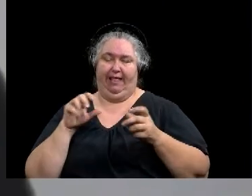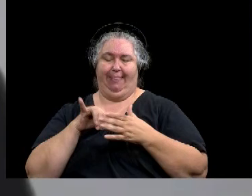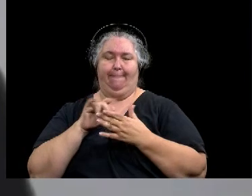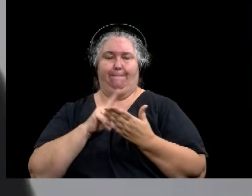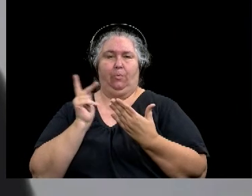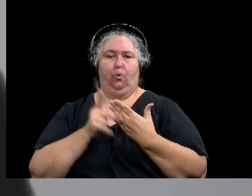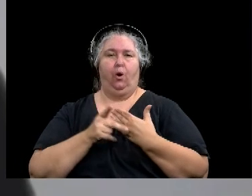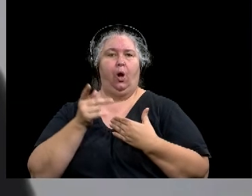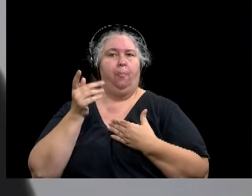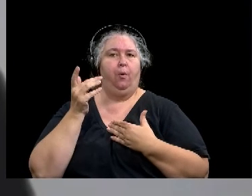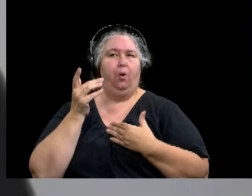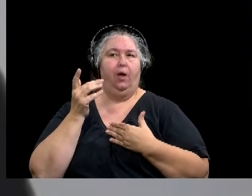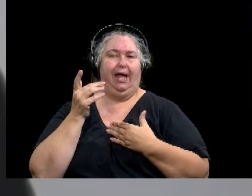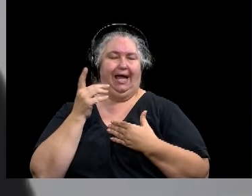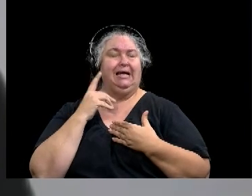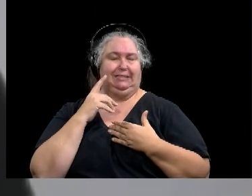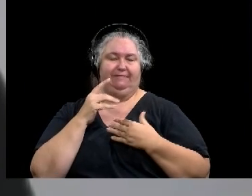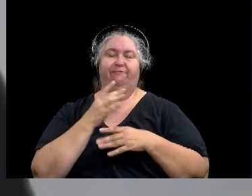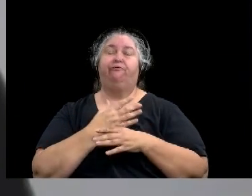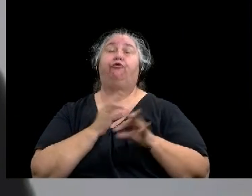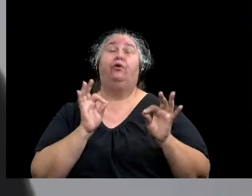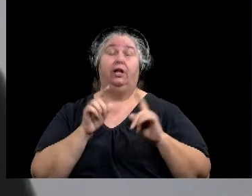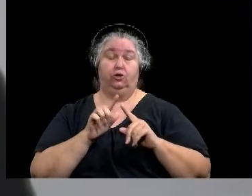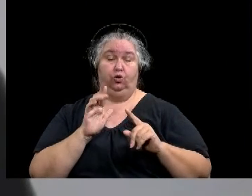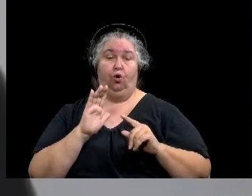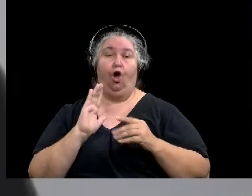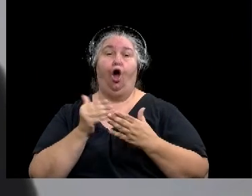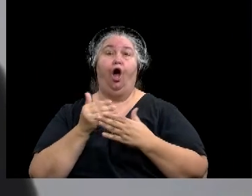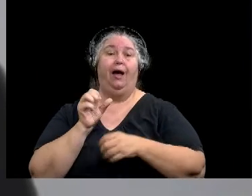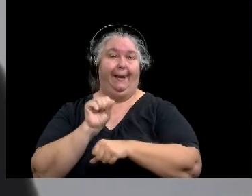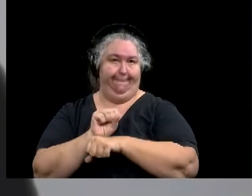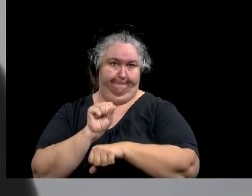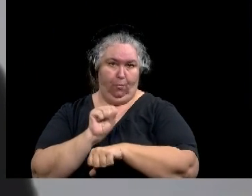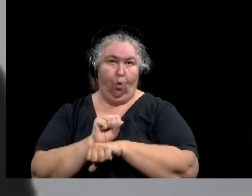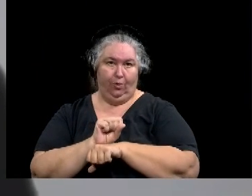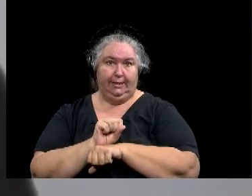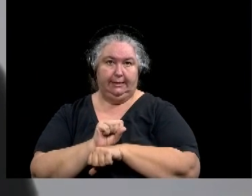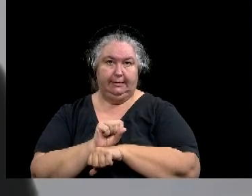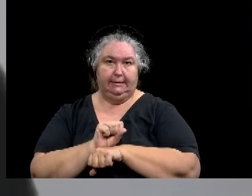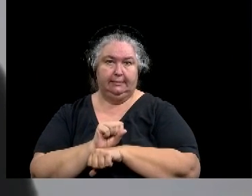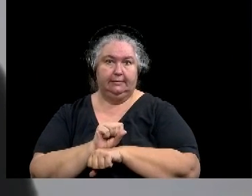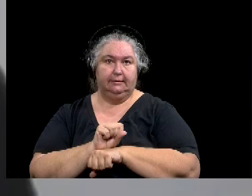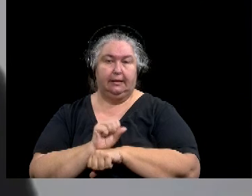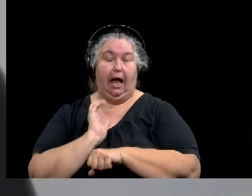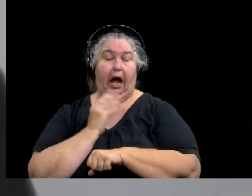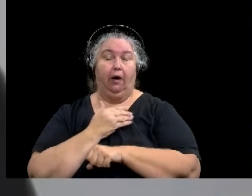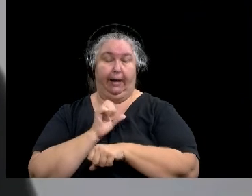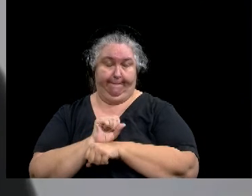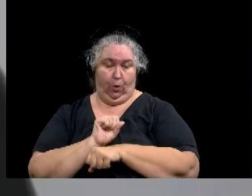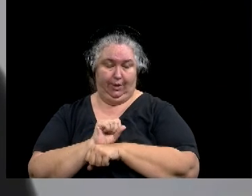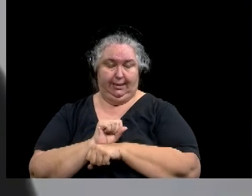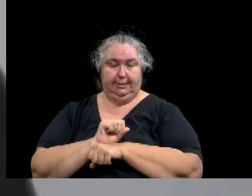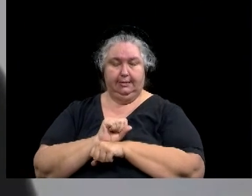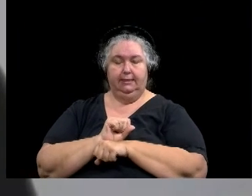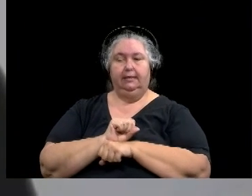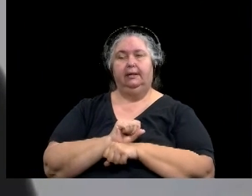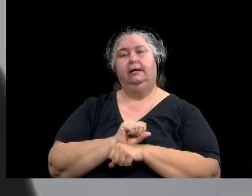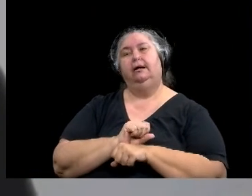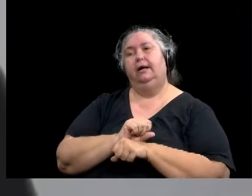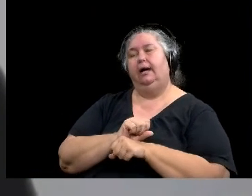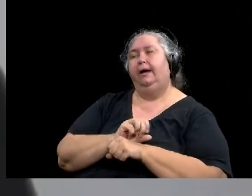pérdida es algo gratis a todos nuestros pacientes que ofrecemos así es que es